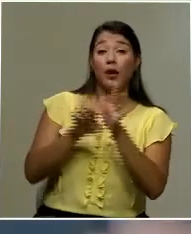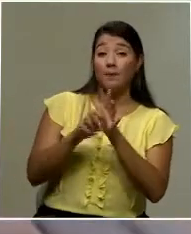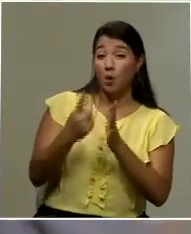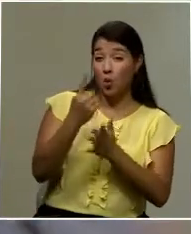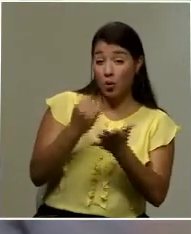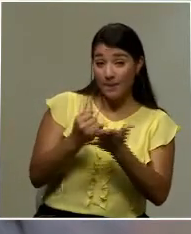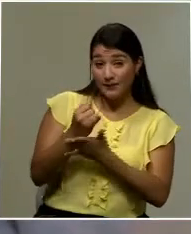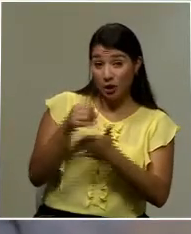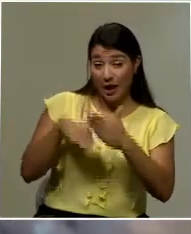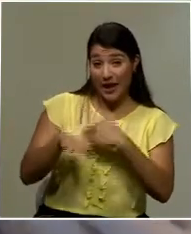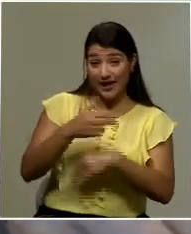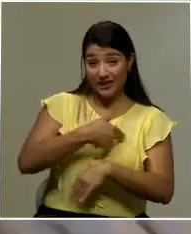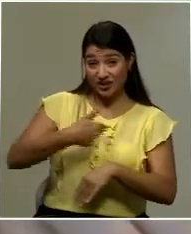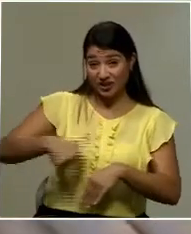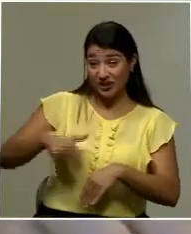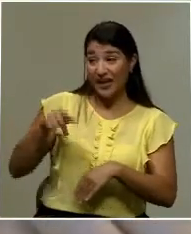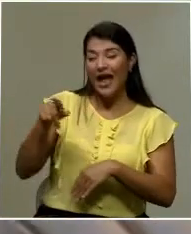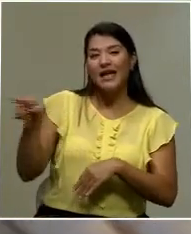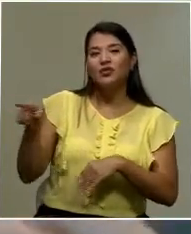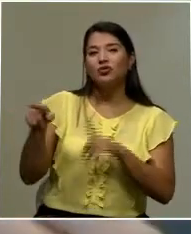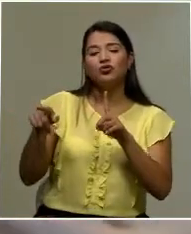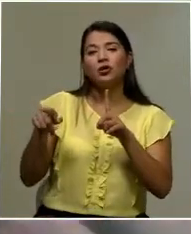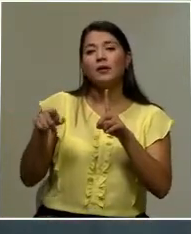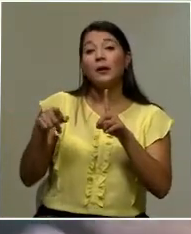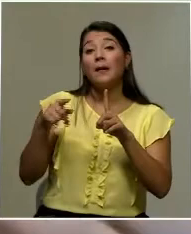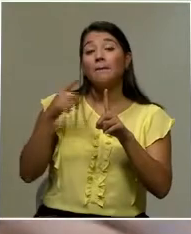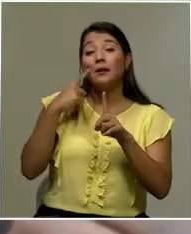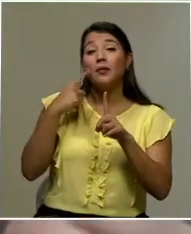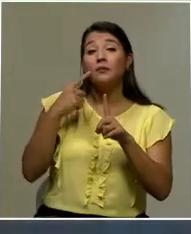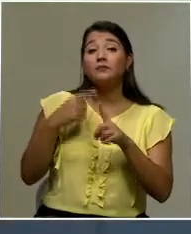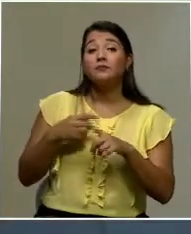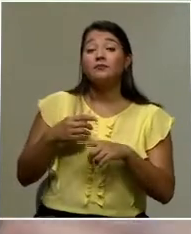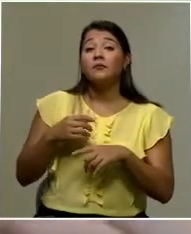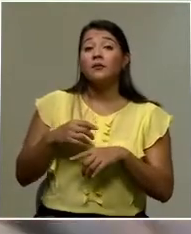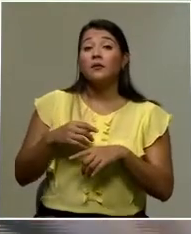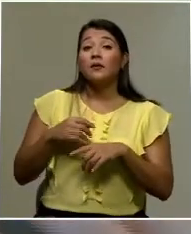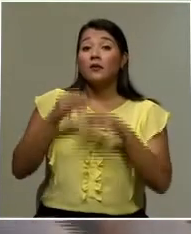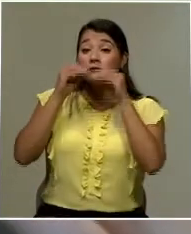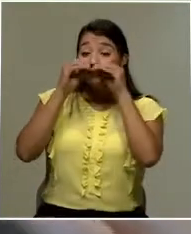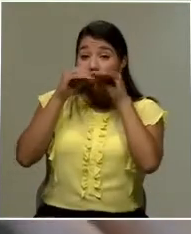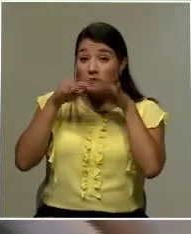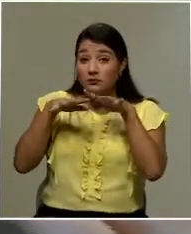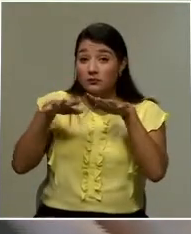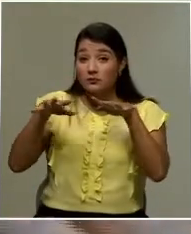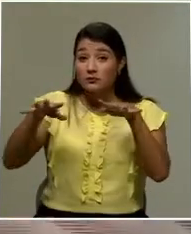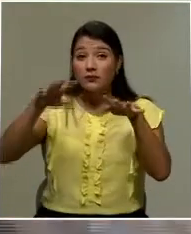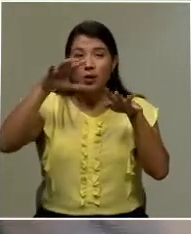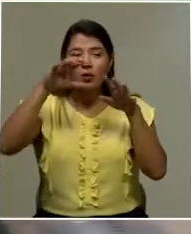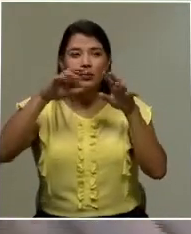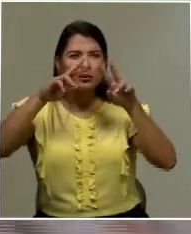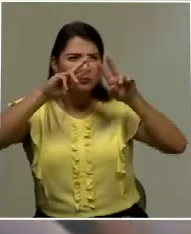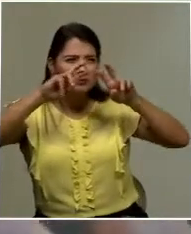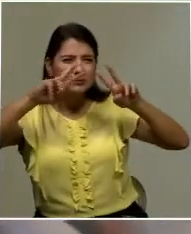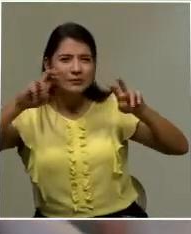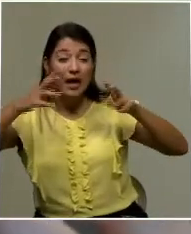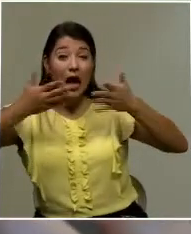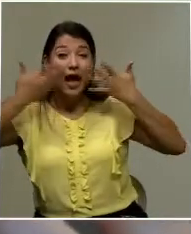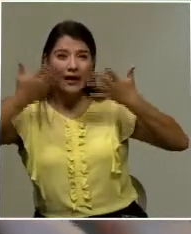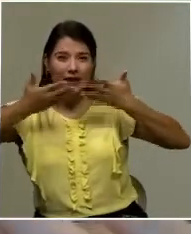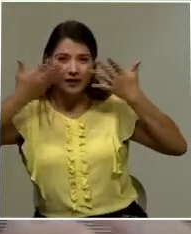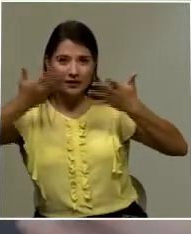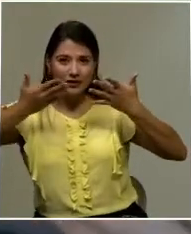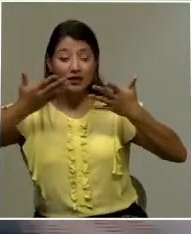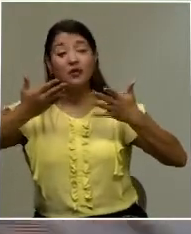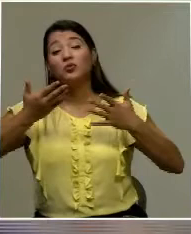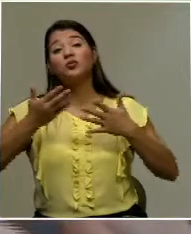donde midieron el aire que salía de las personas y vieron si tenía virus o no. Y a las 3/4 partes de la gente no le podían detectar ningún